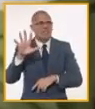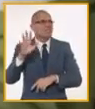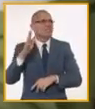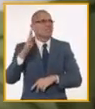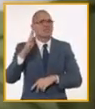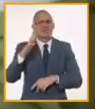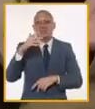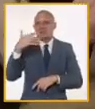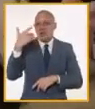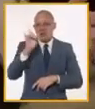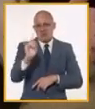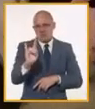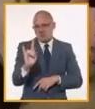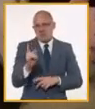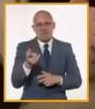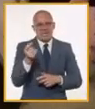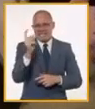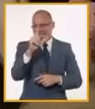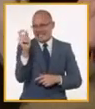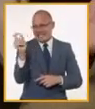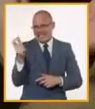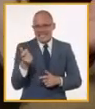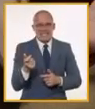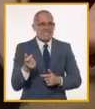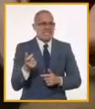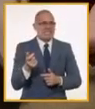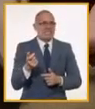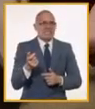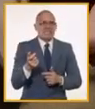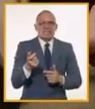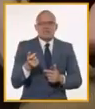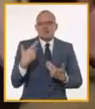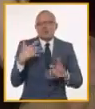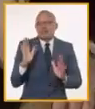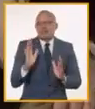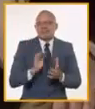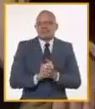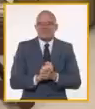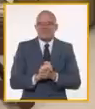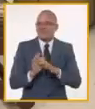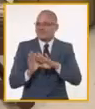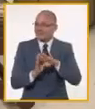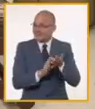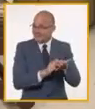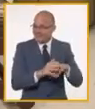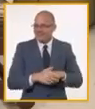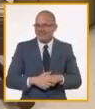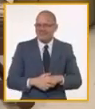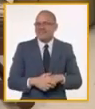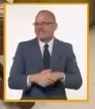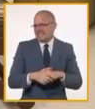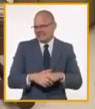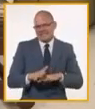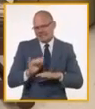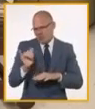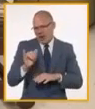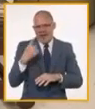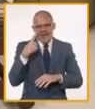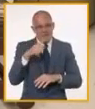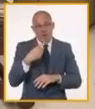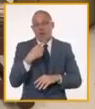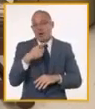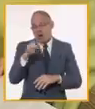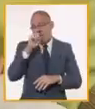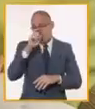de 99, de 100. Es longeva la familia. Pero no es solo 99 o 100, es 99 o